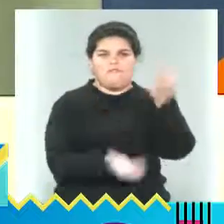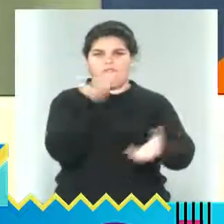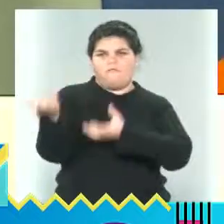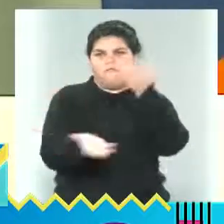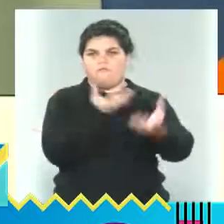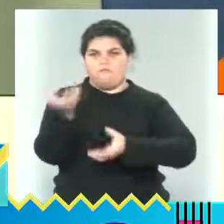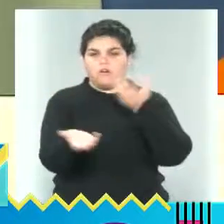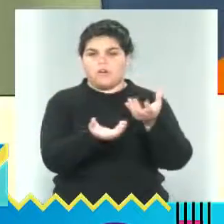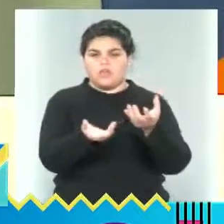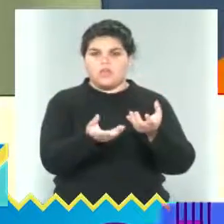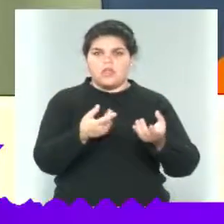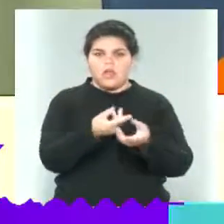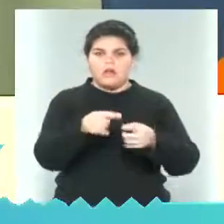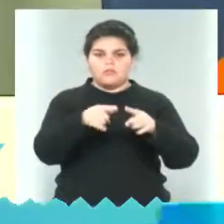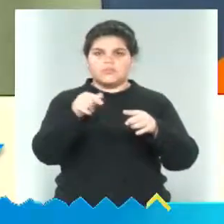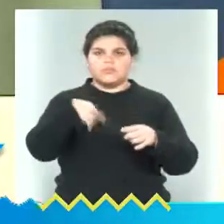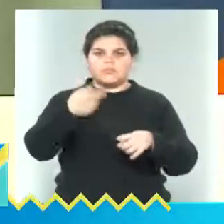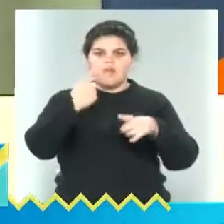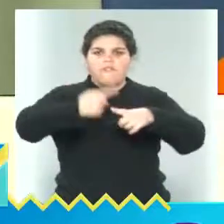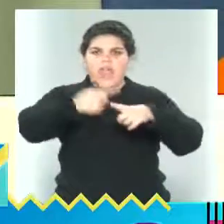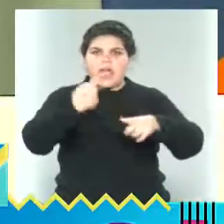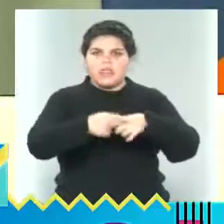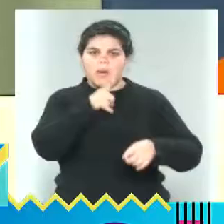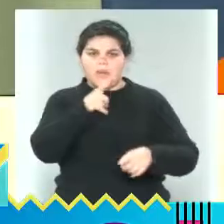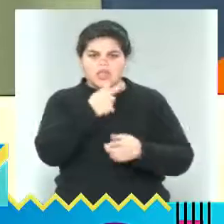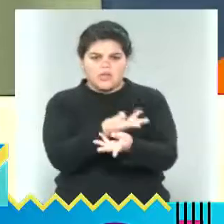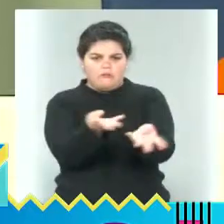hojas que se juntaban. Ahora está totalmente prohibido.